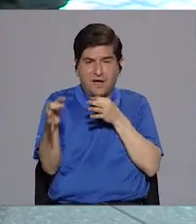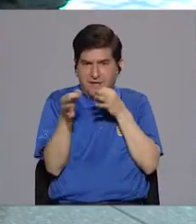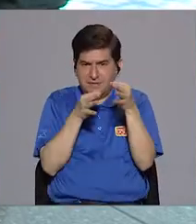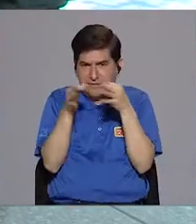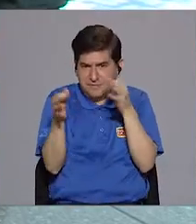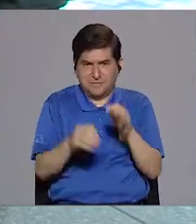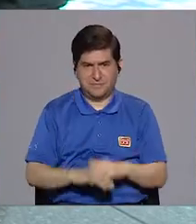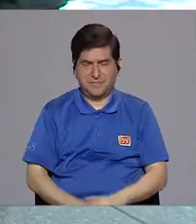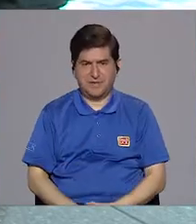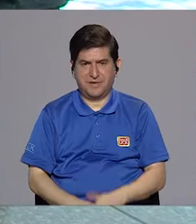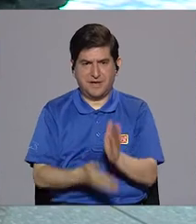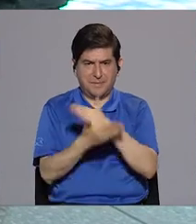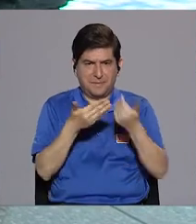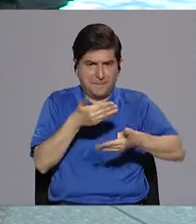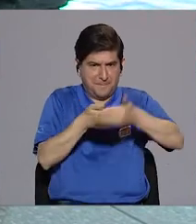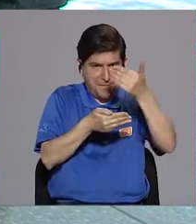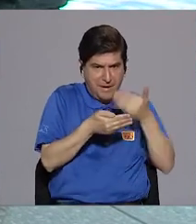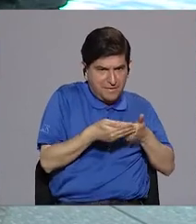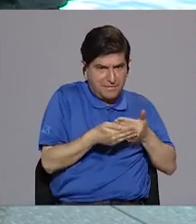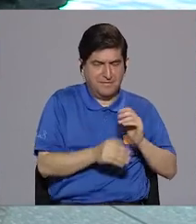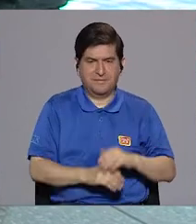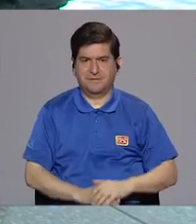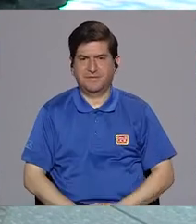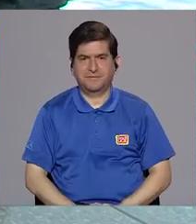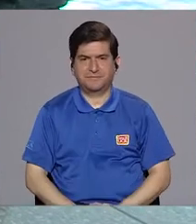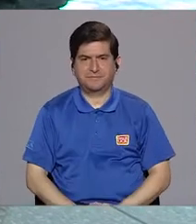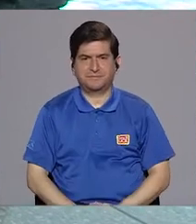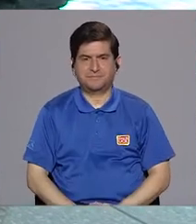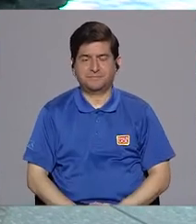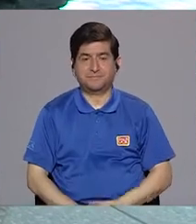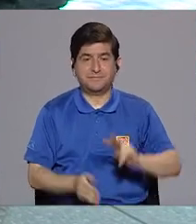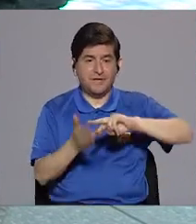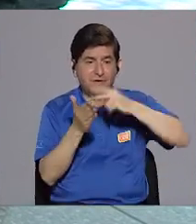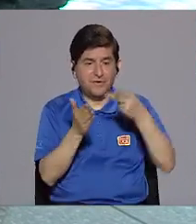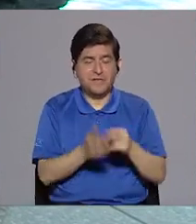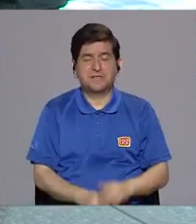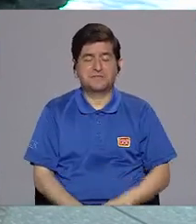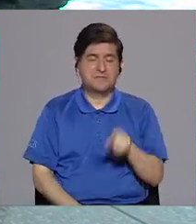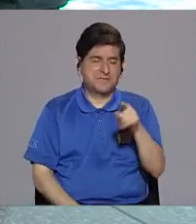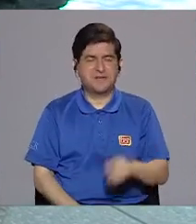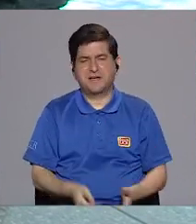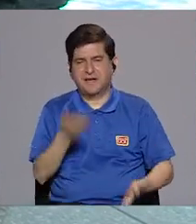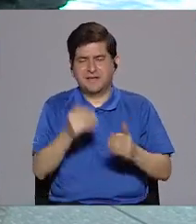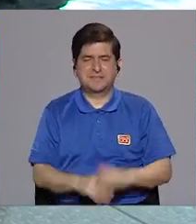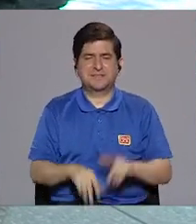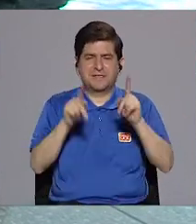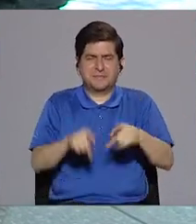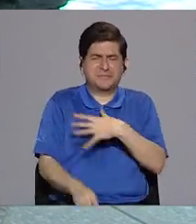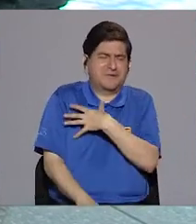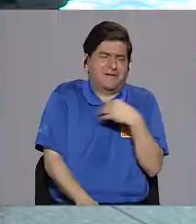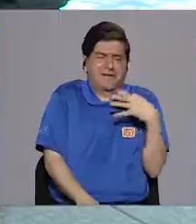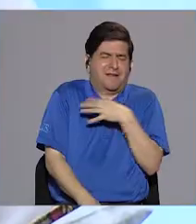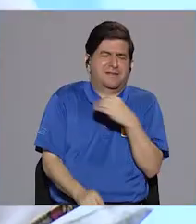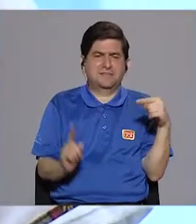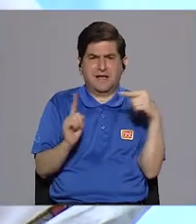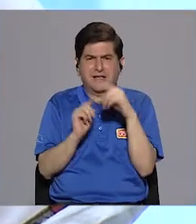ahora decía en el bloque anterior, de lo sabroso a lo más odiado.